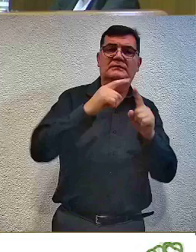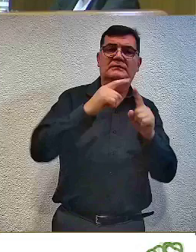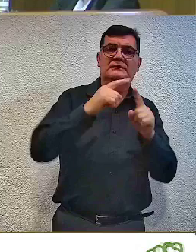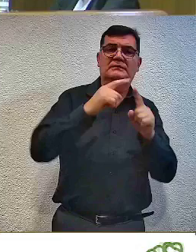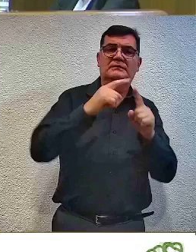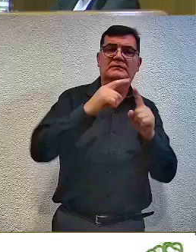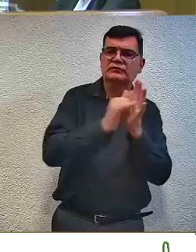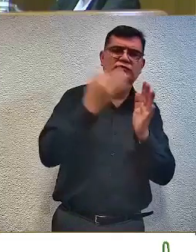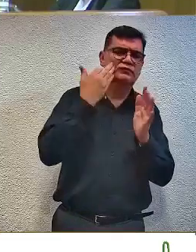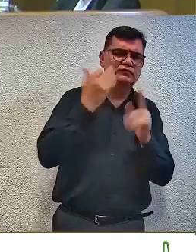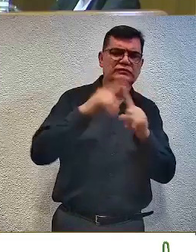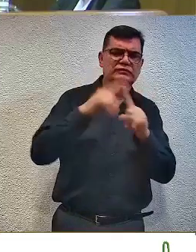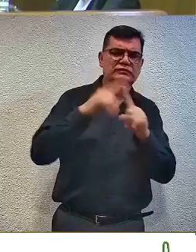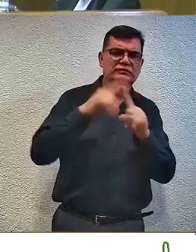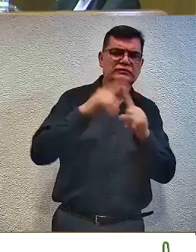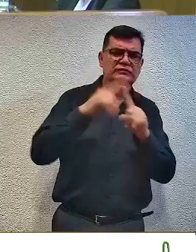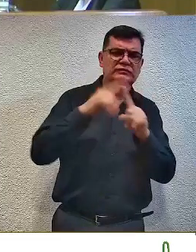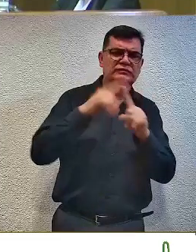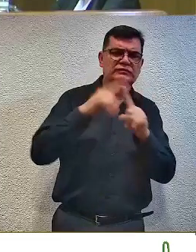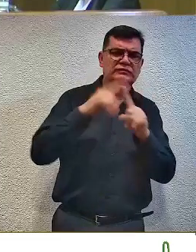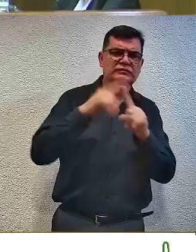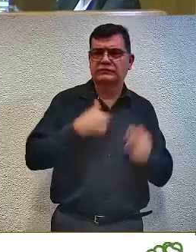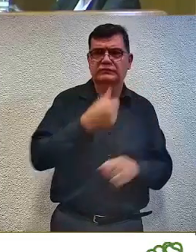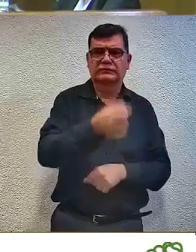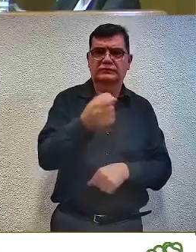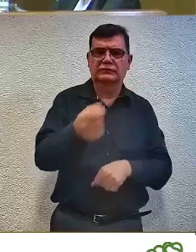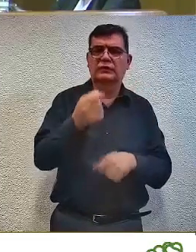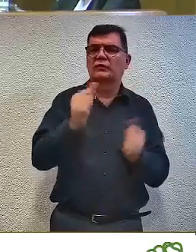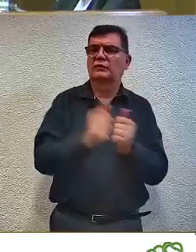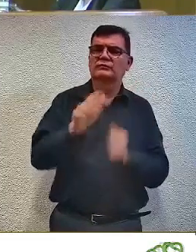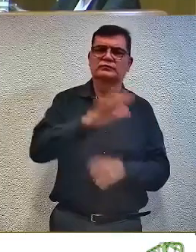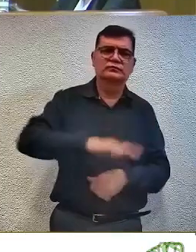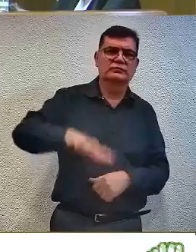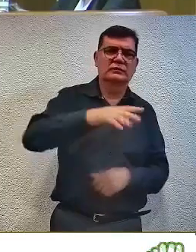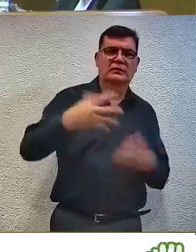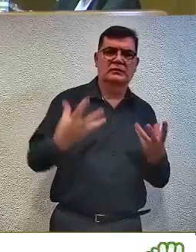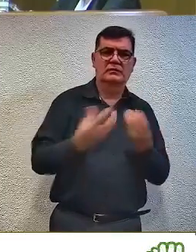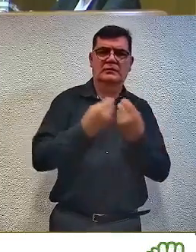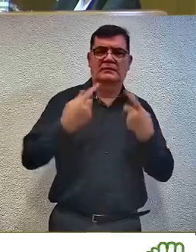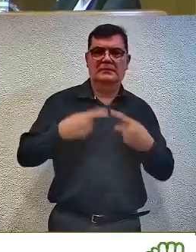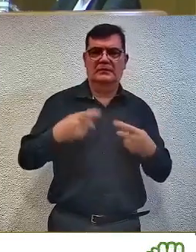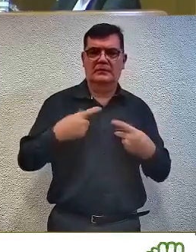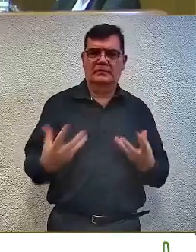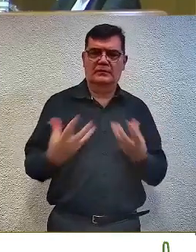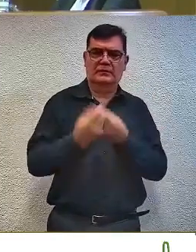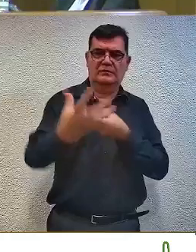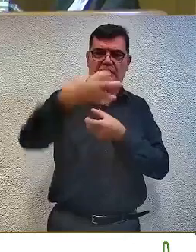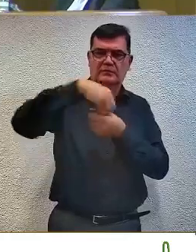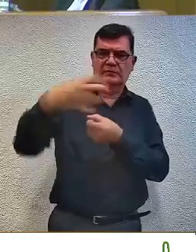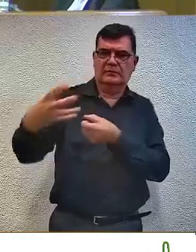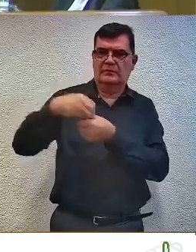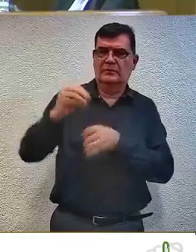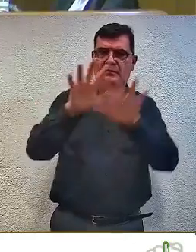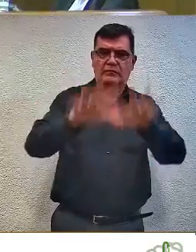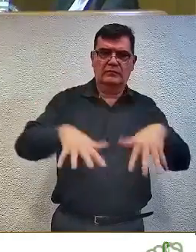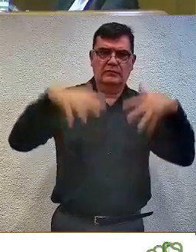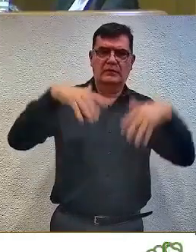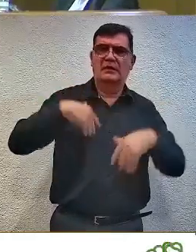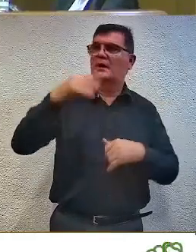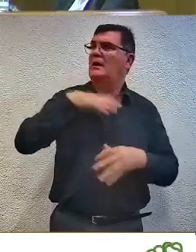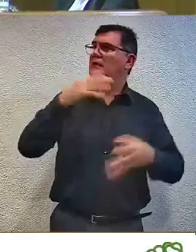plataformas digitales y saludo cordialmente a las integrantes, a las y los integrantes del Pleno,